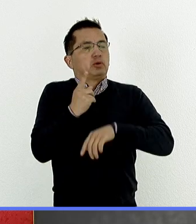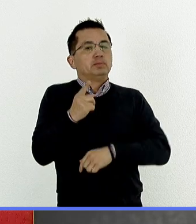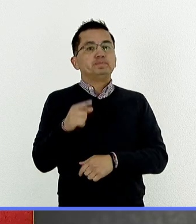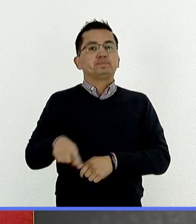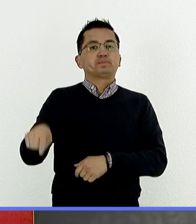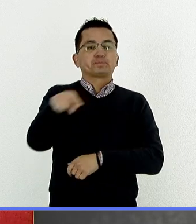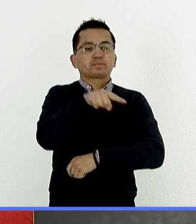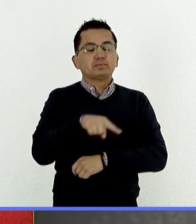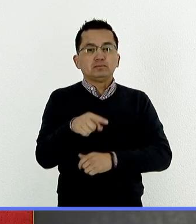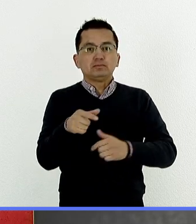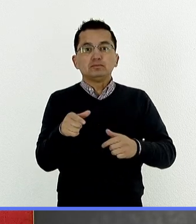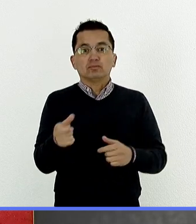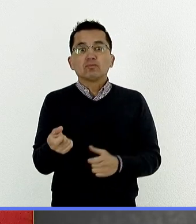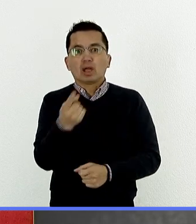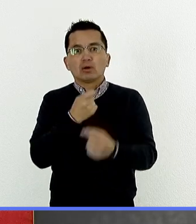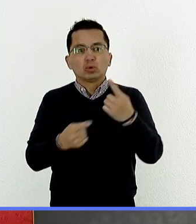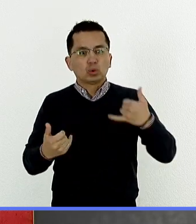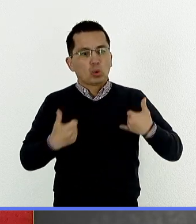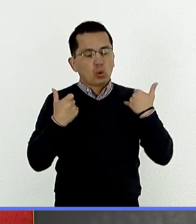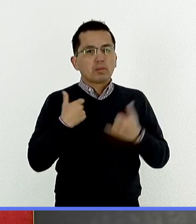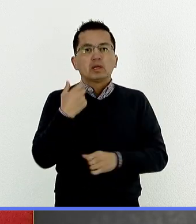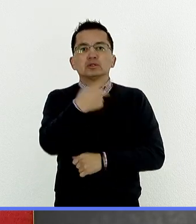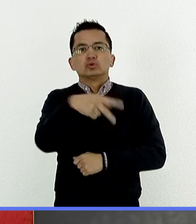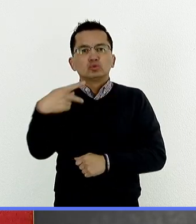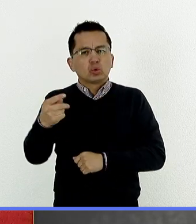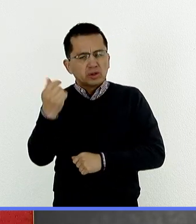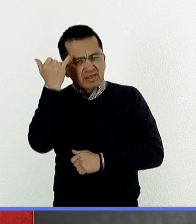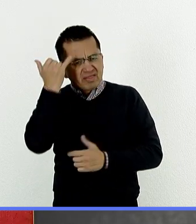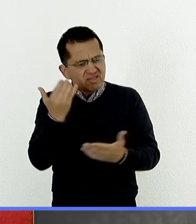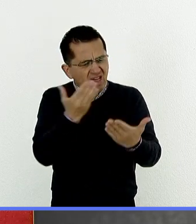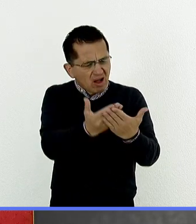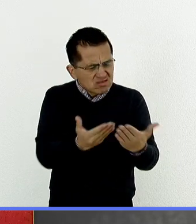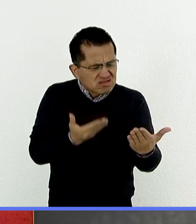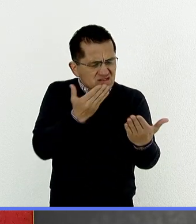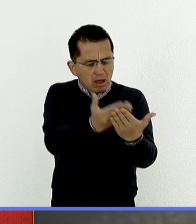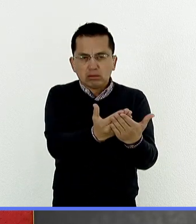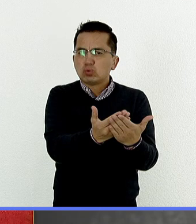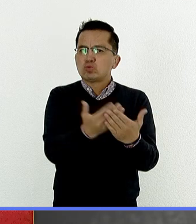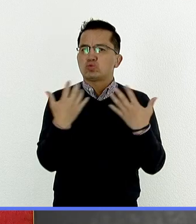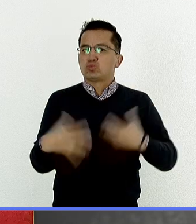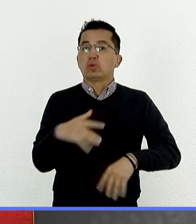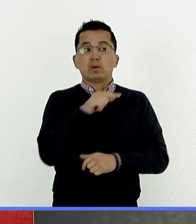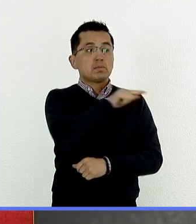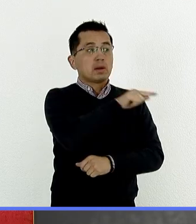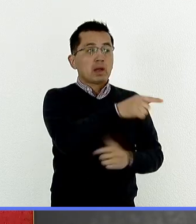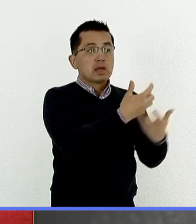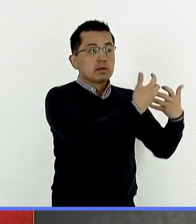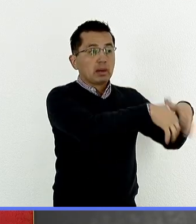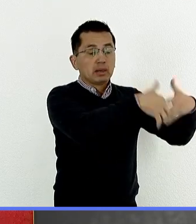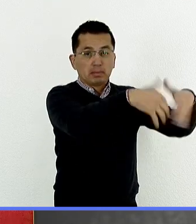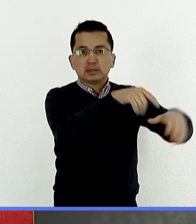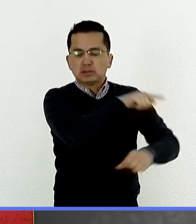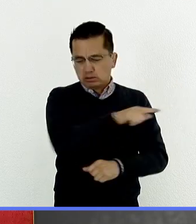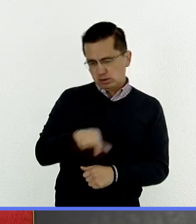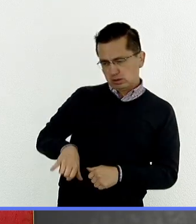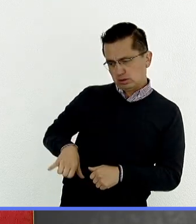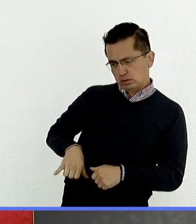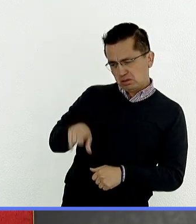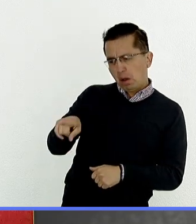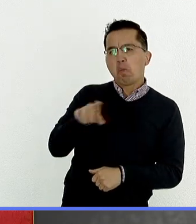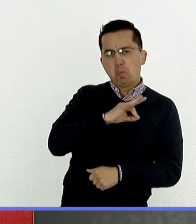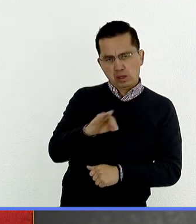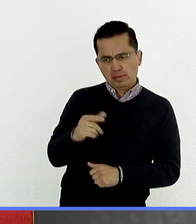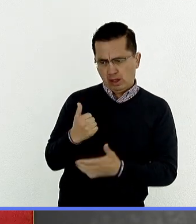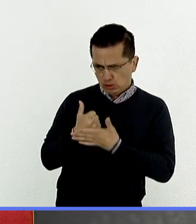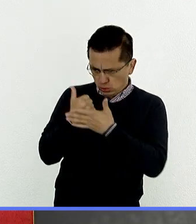pueden ser de interés en general de la industria y pueden derivar finalmente en una patente o en algunas otras